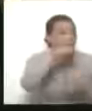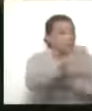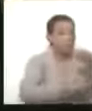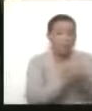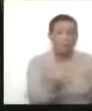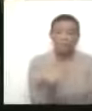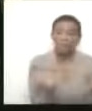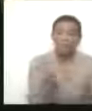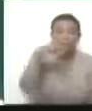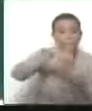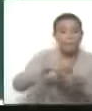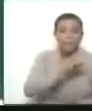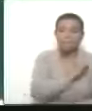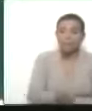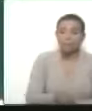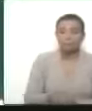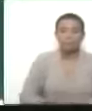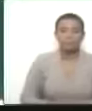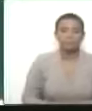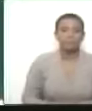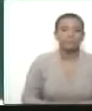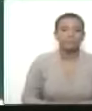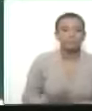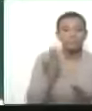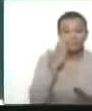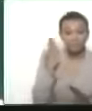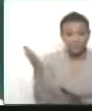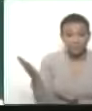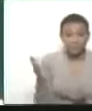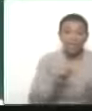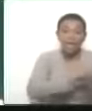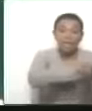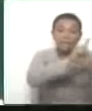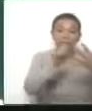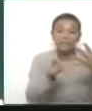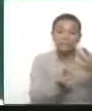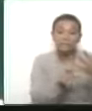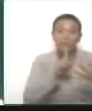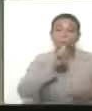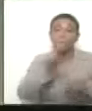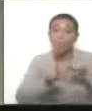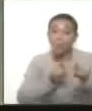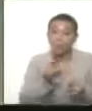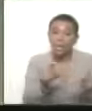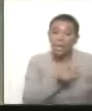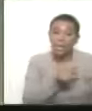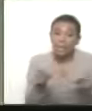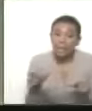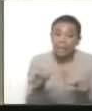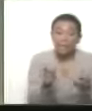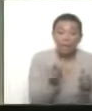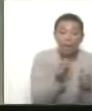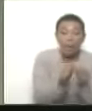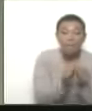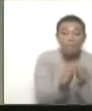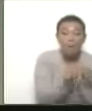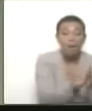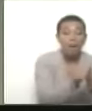y aquí tengo Marí Antonieta Aquí tengo las cinco preguntas ya están repartiendo estos